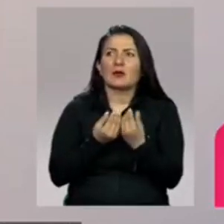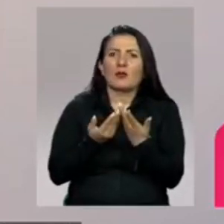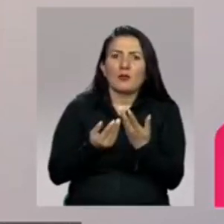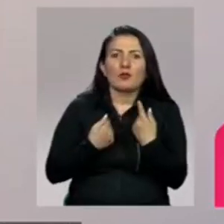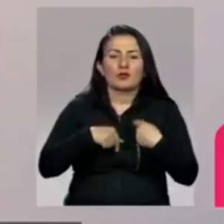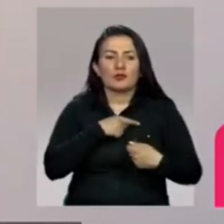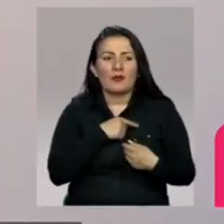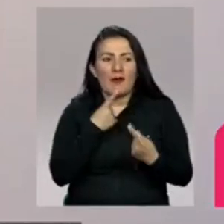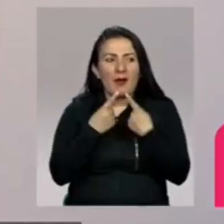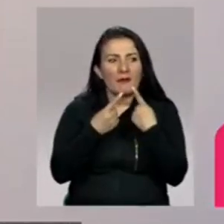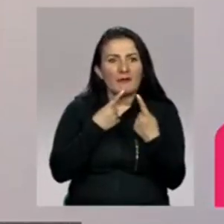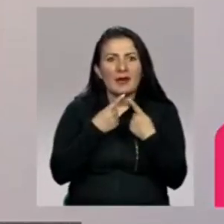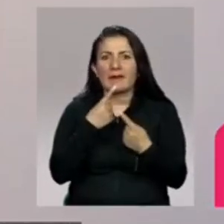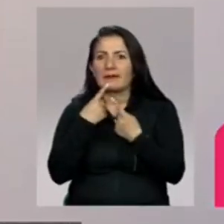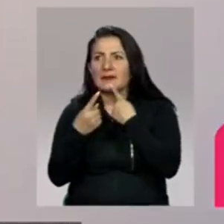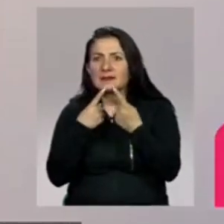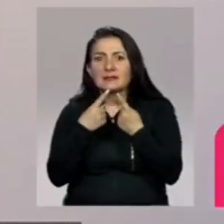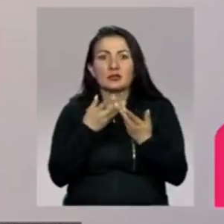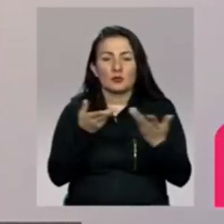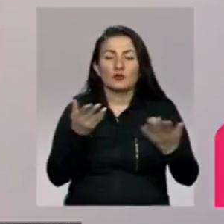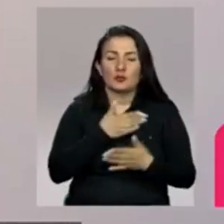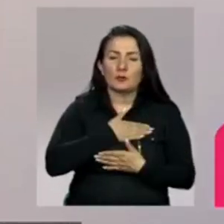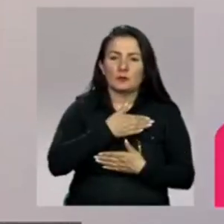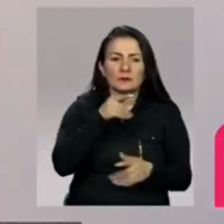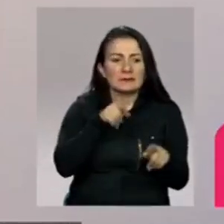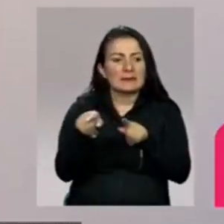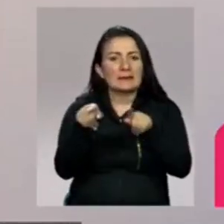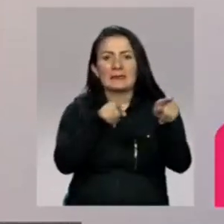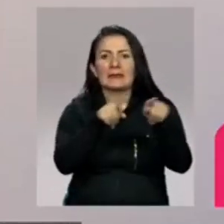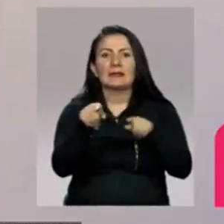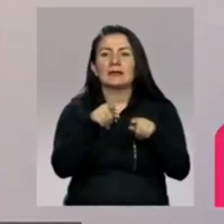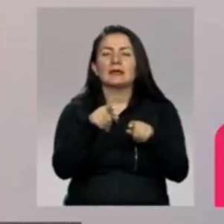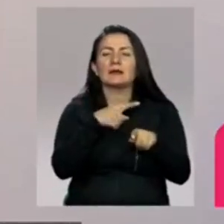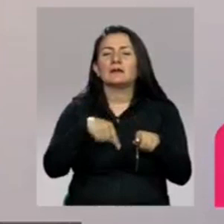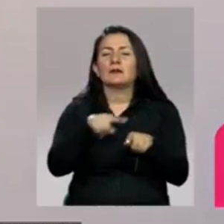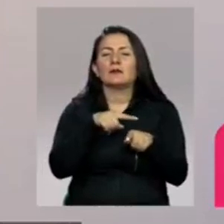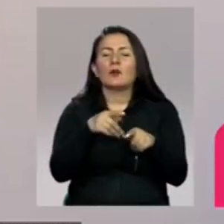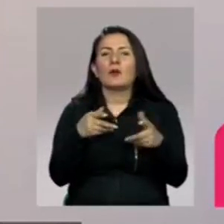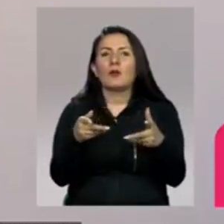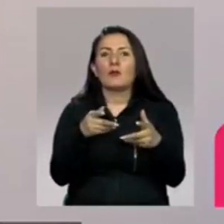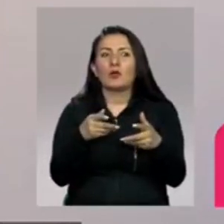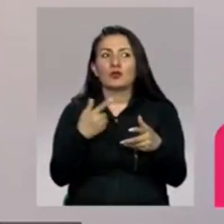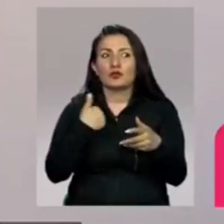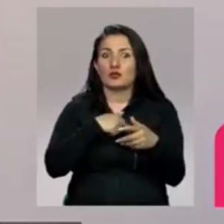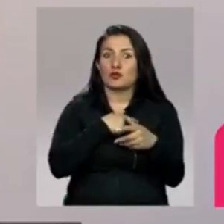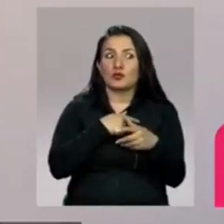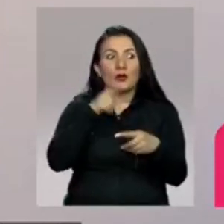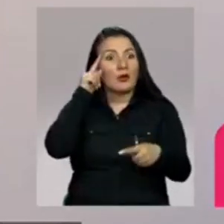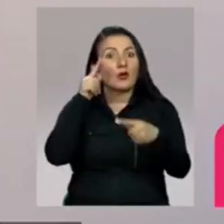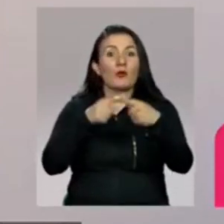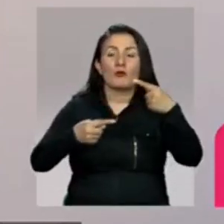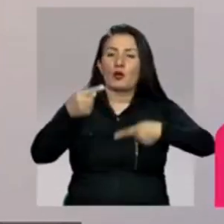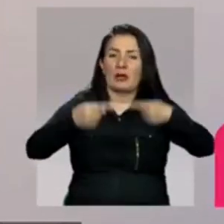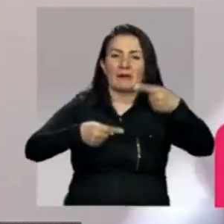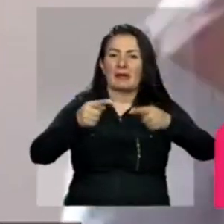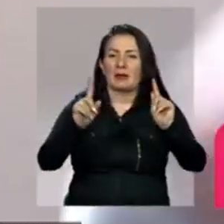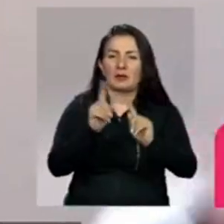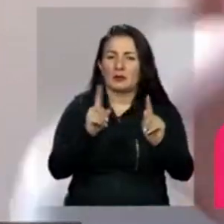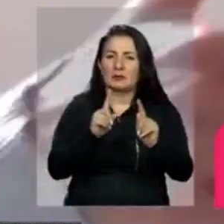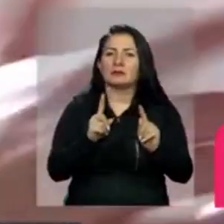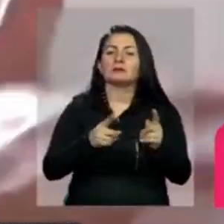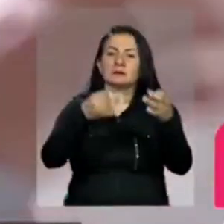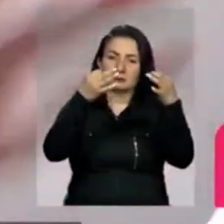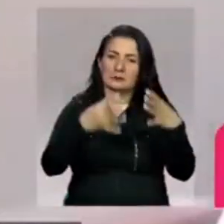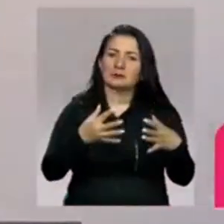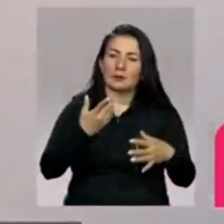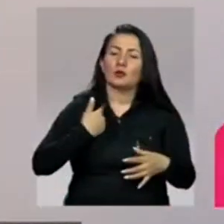que hay que hablar las cosas, hay que decirlas y hay que señalarlas con el ánimo, no de que estamos buscando polémica, no, es con el ánimo